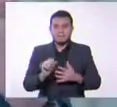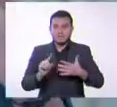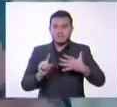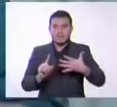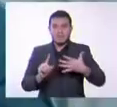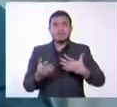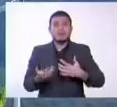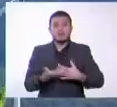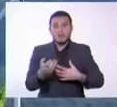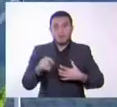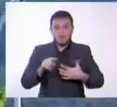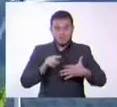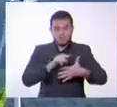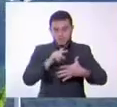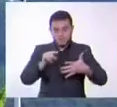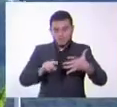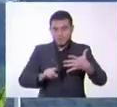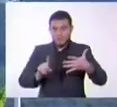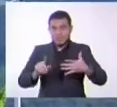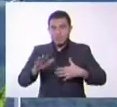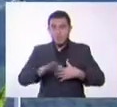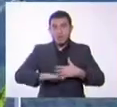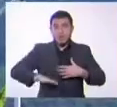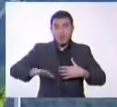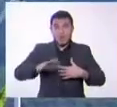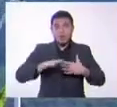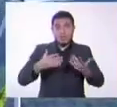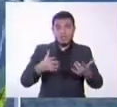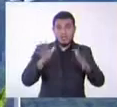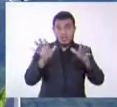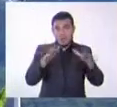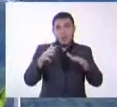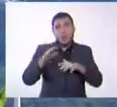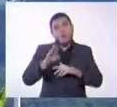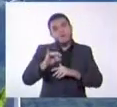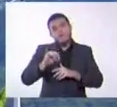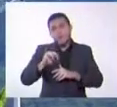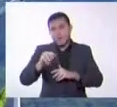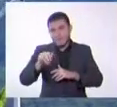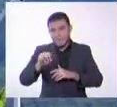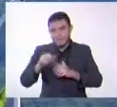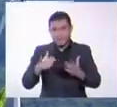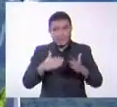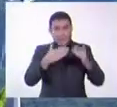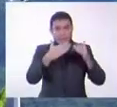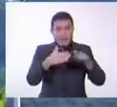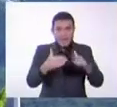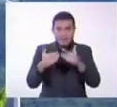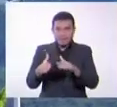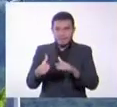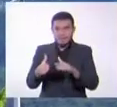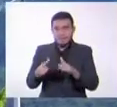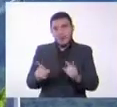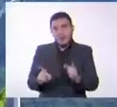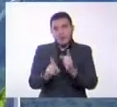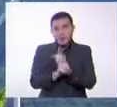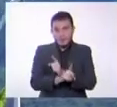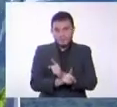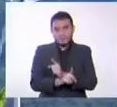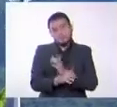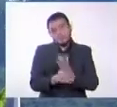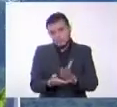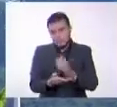Todas estas regiones climáticas o biomas son variantes o son cambiantes.